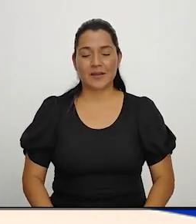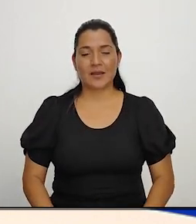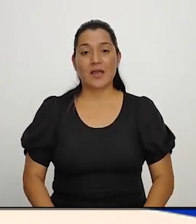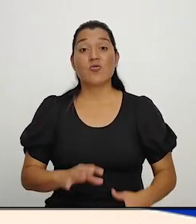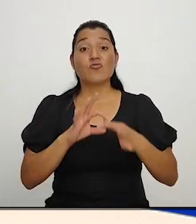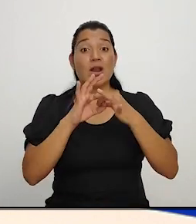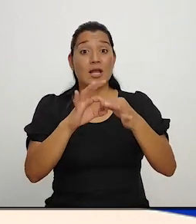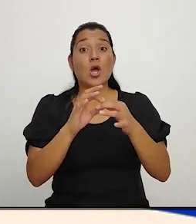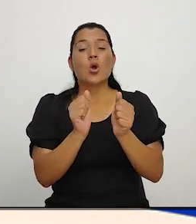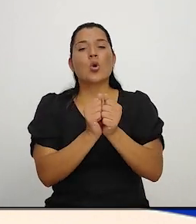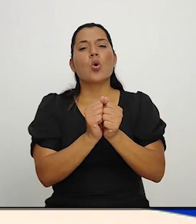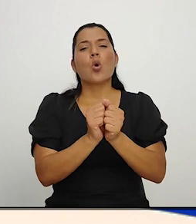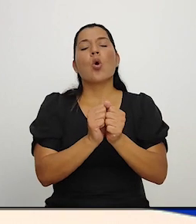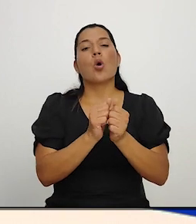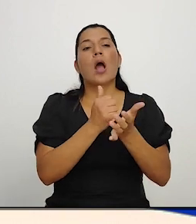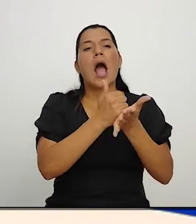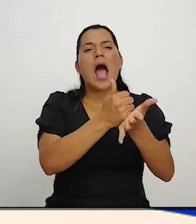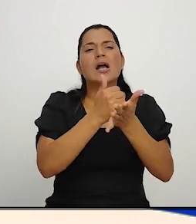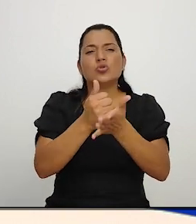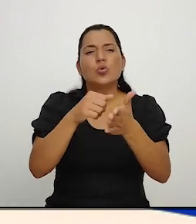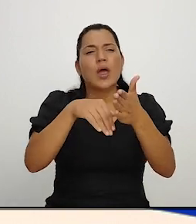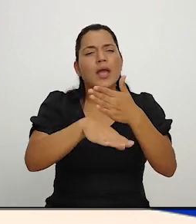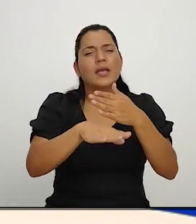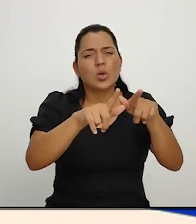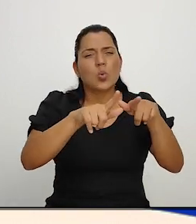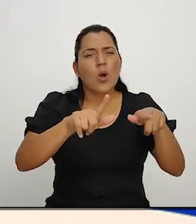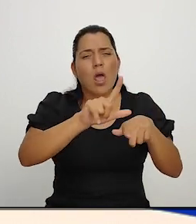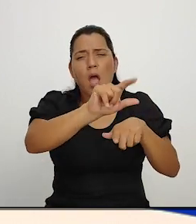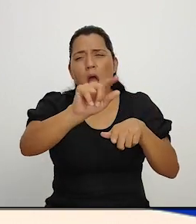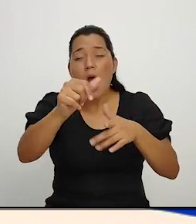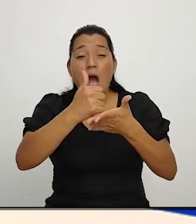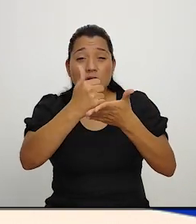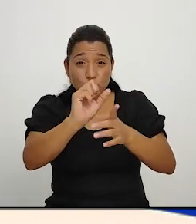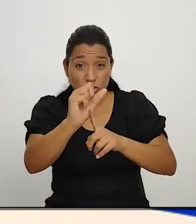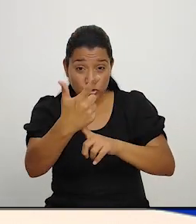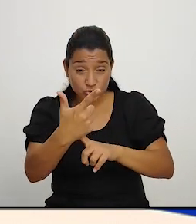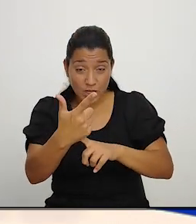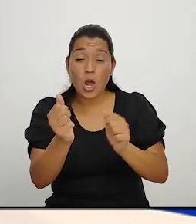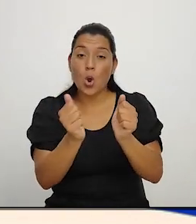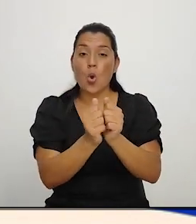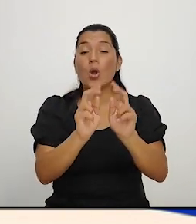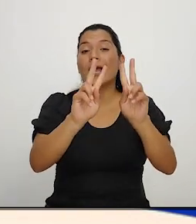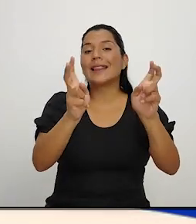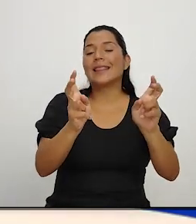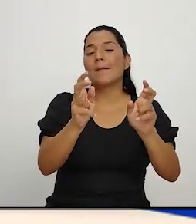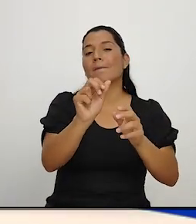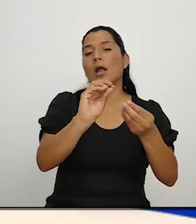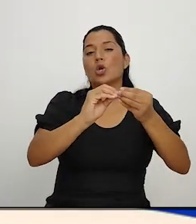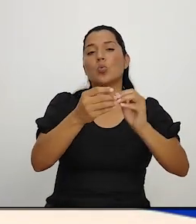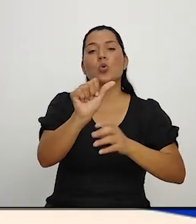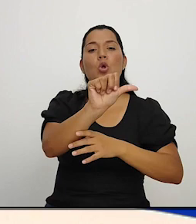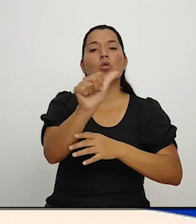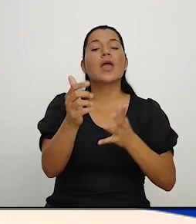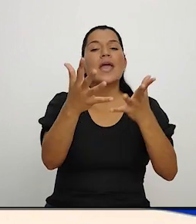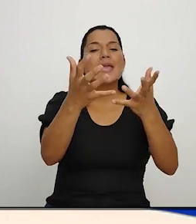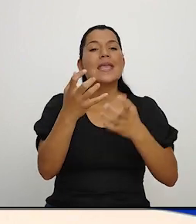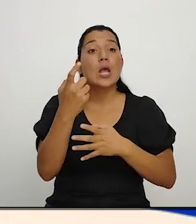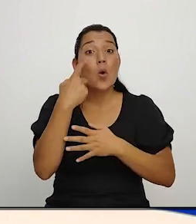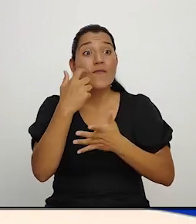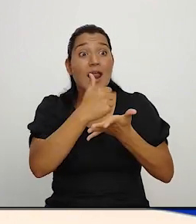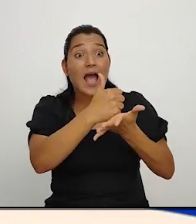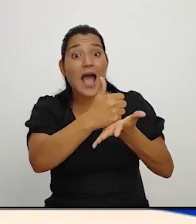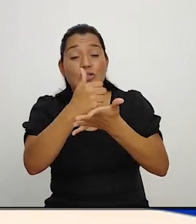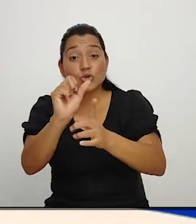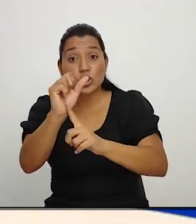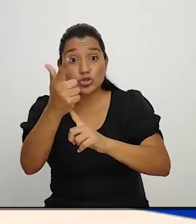la extensión Universitaria y vinculación territorial con el pilar 10 Quiero ver a la extensión universitaria de la mano de las